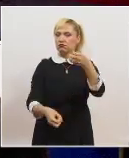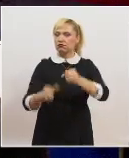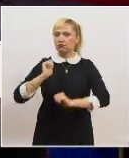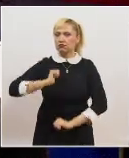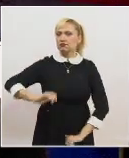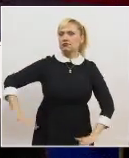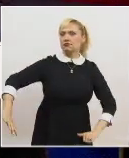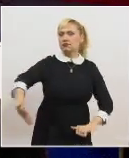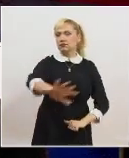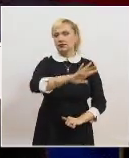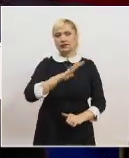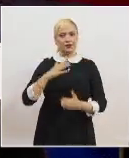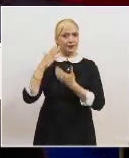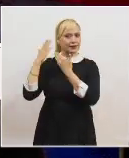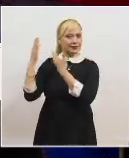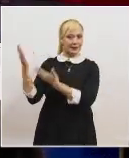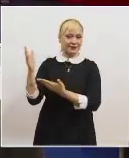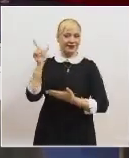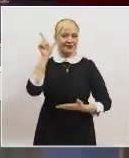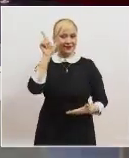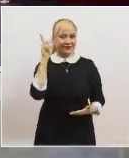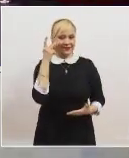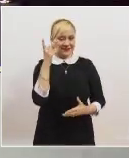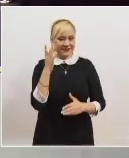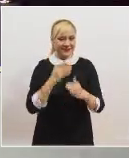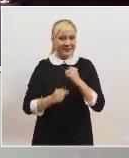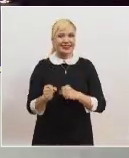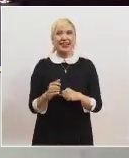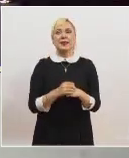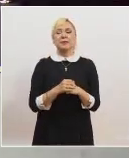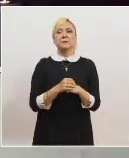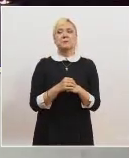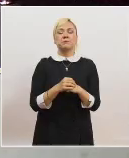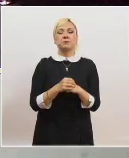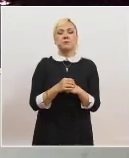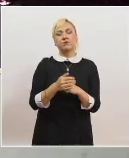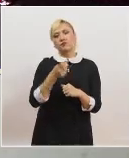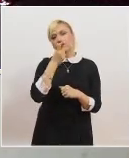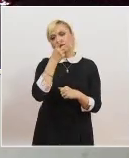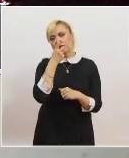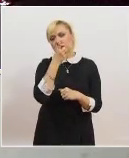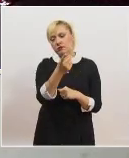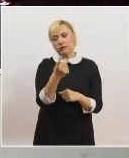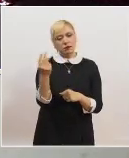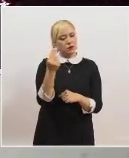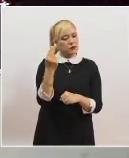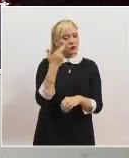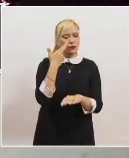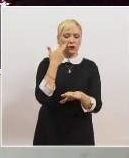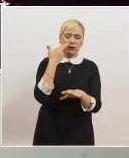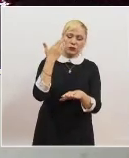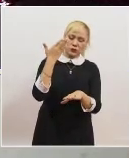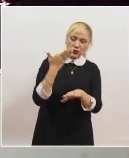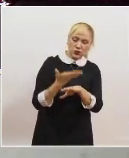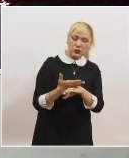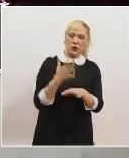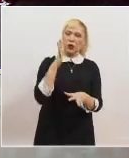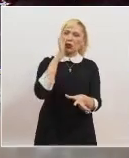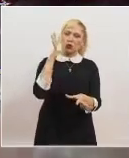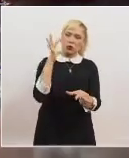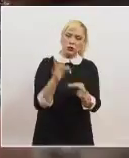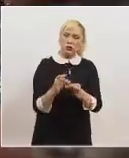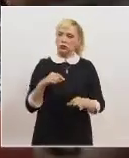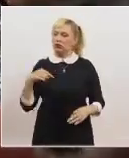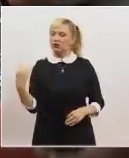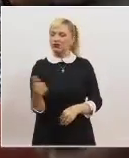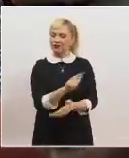Justicia y del Consejo de la Judicatura Federal, Norma Lucía Piña Hernández, llamó al compromiso, responsabilidad y un actuar ético de quienes integran